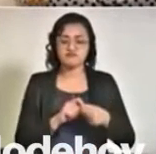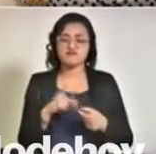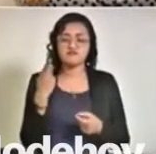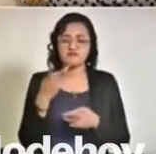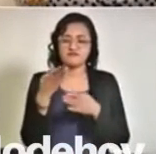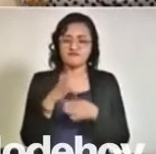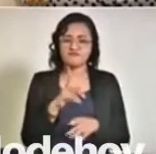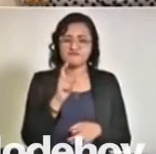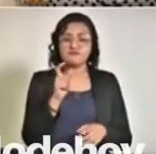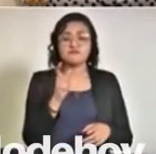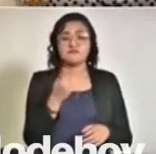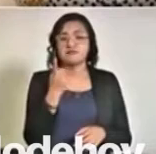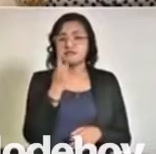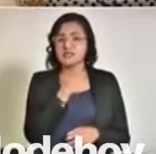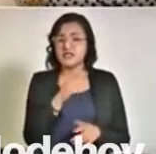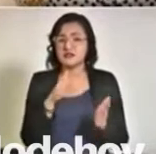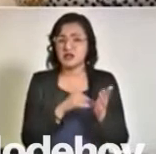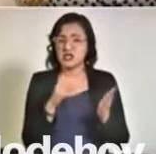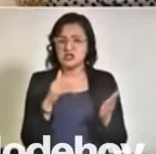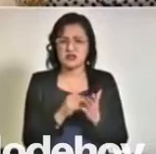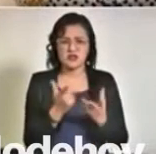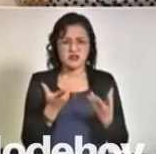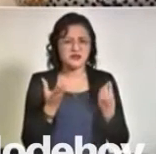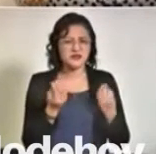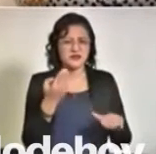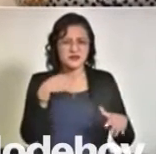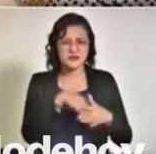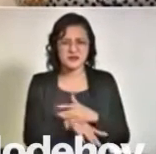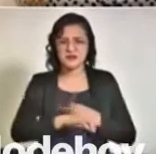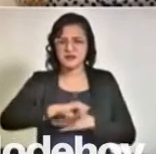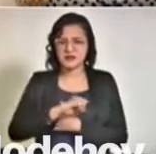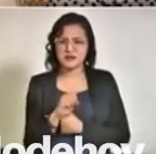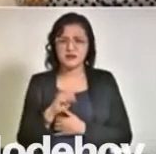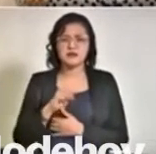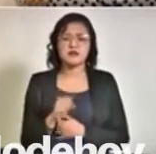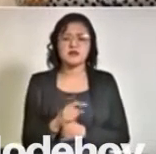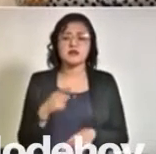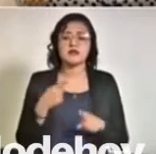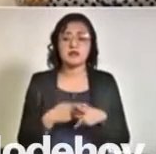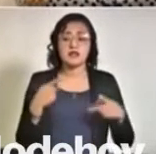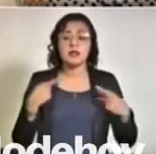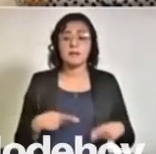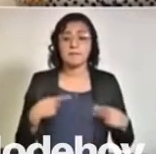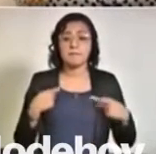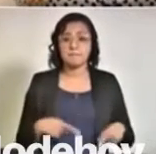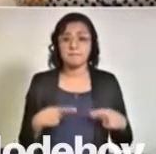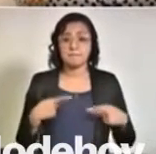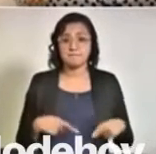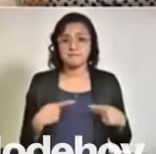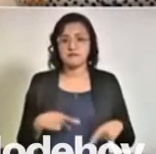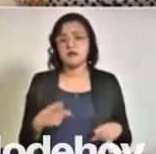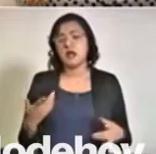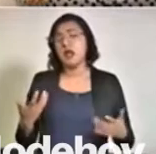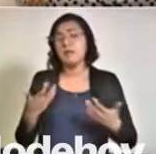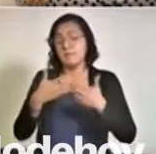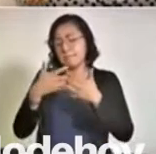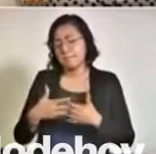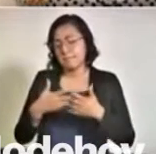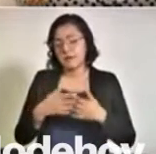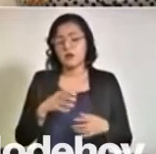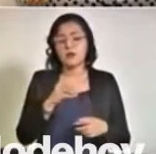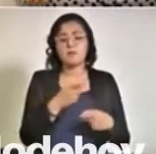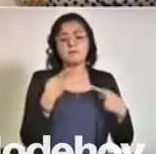de cientos de millones de pesos tanto de las personas morales como de las personas